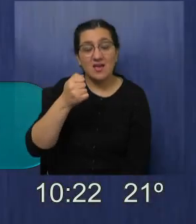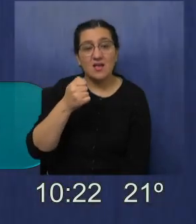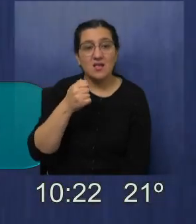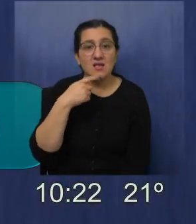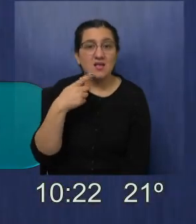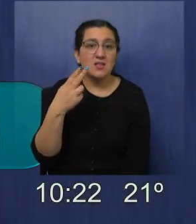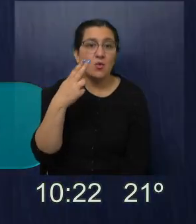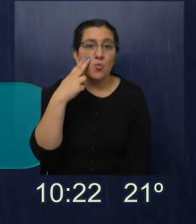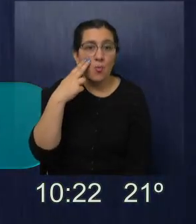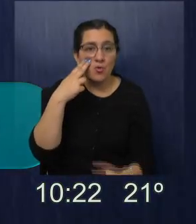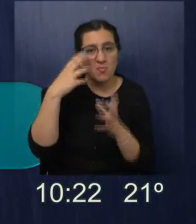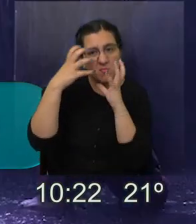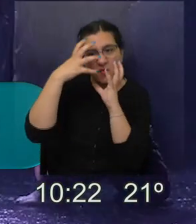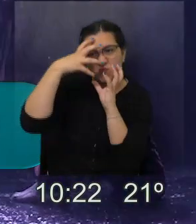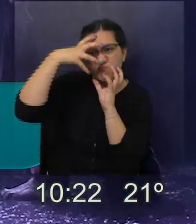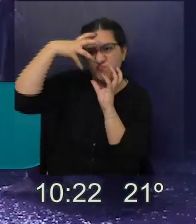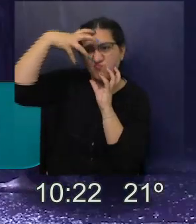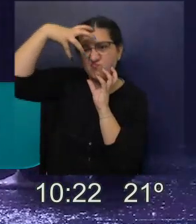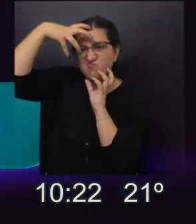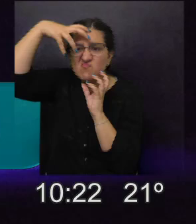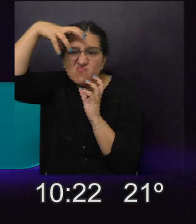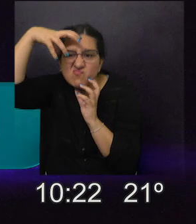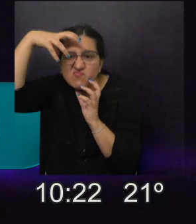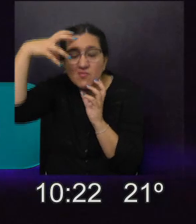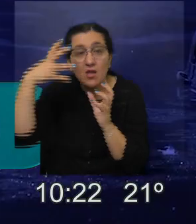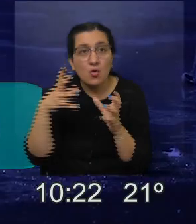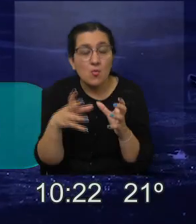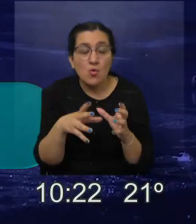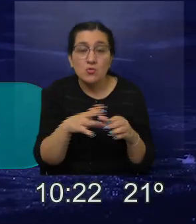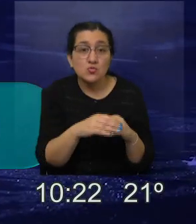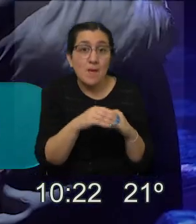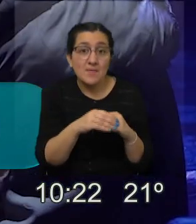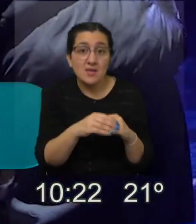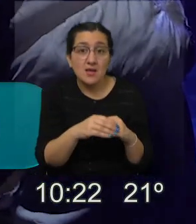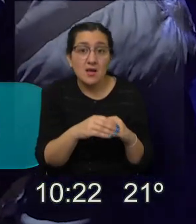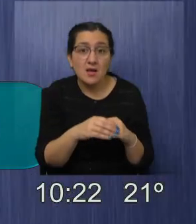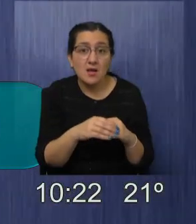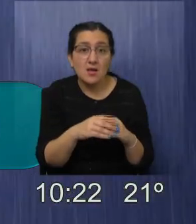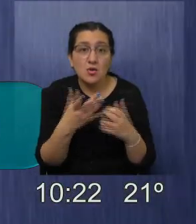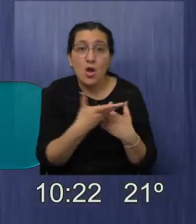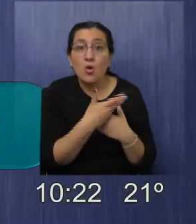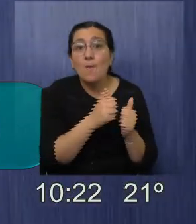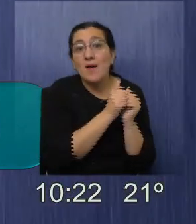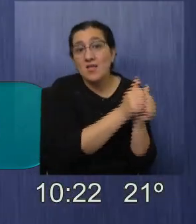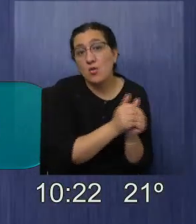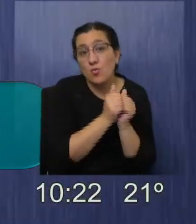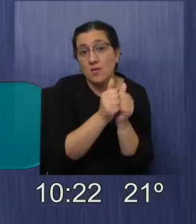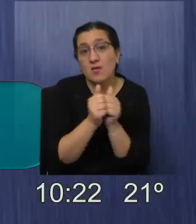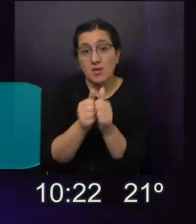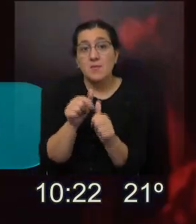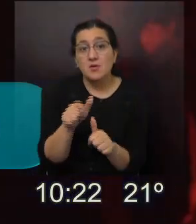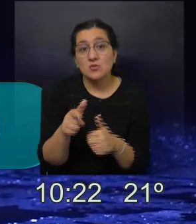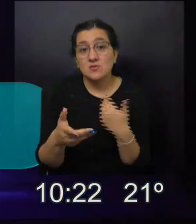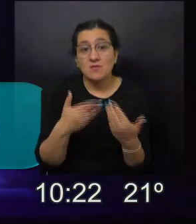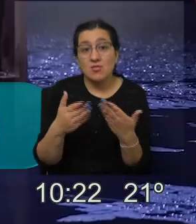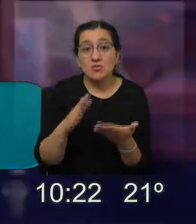y es un poco, pues, digamos, entre su sierva, amiga, hermana y demás. Y ahí te sitúas en una posición, porque estamos hablando de trabajadores para